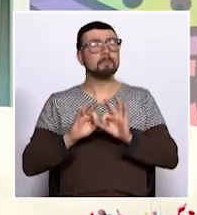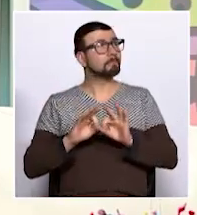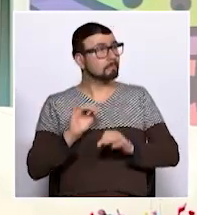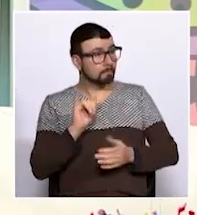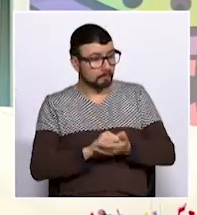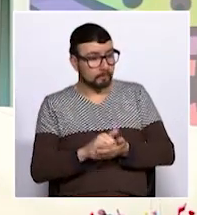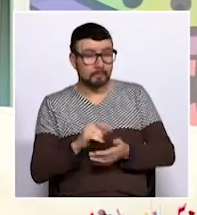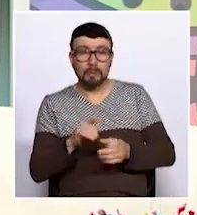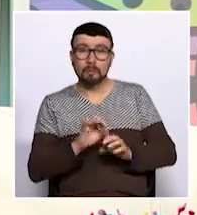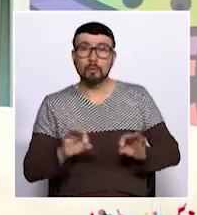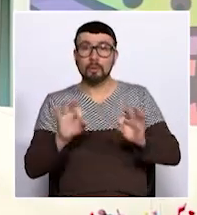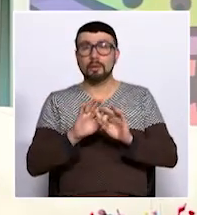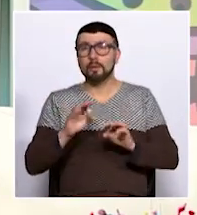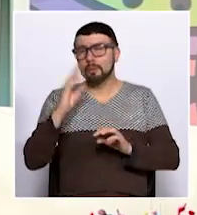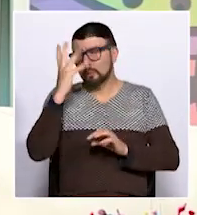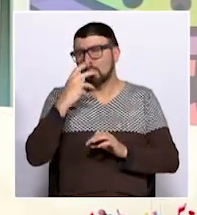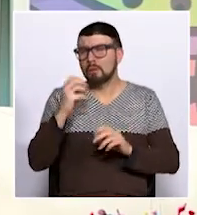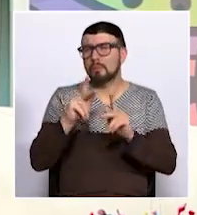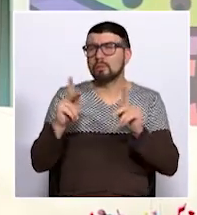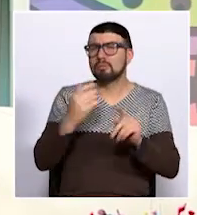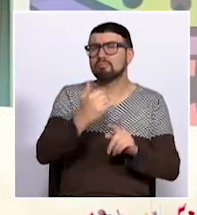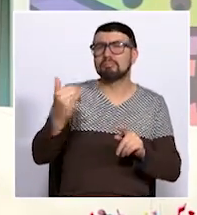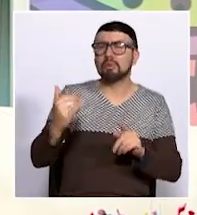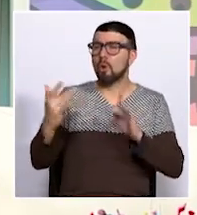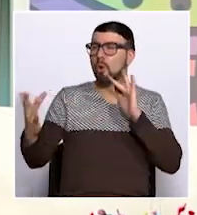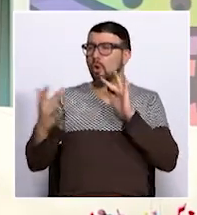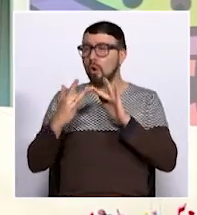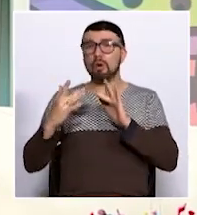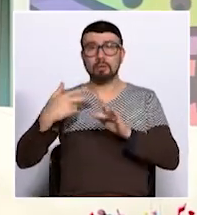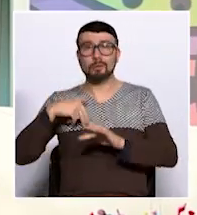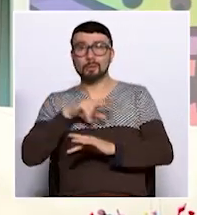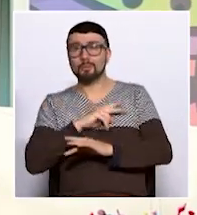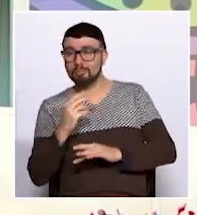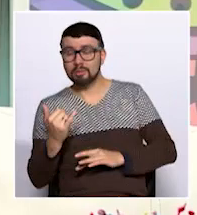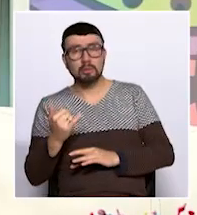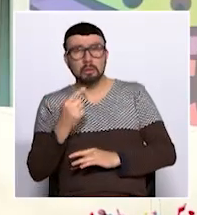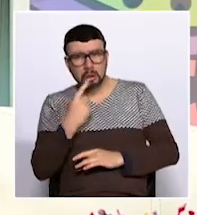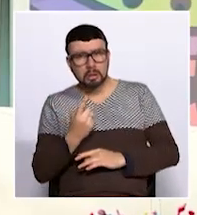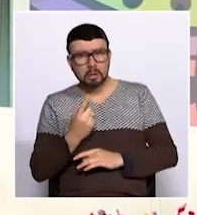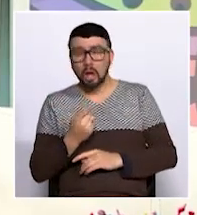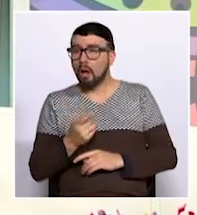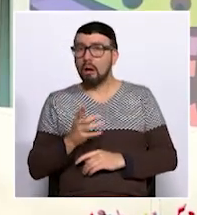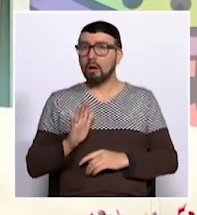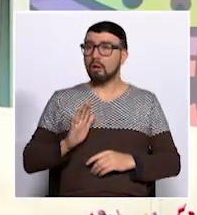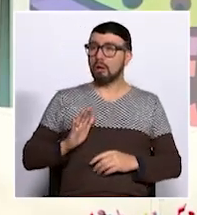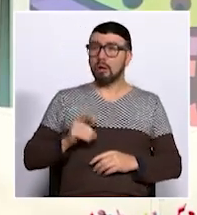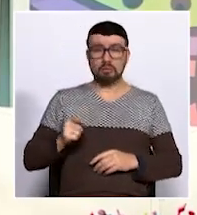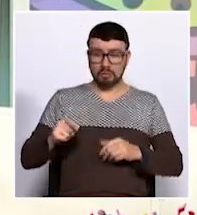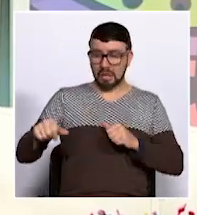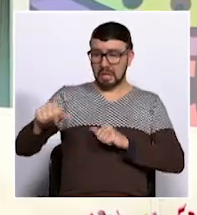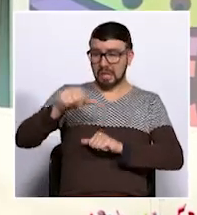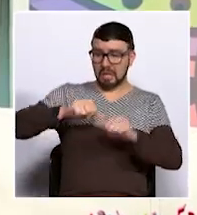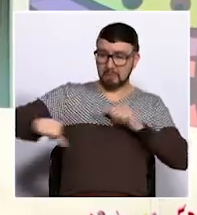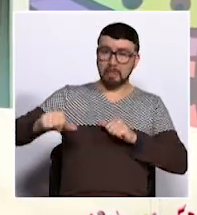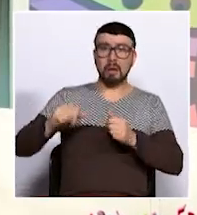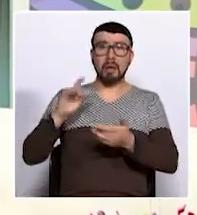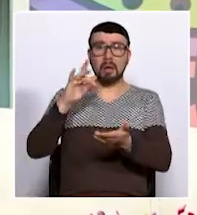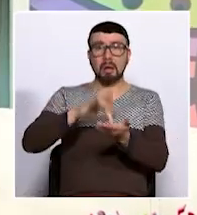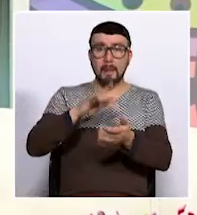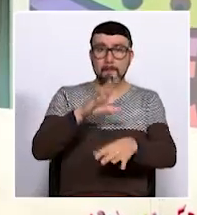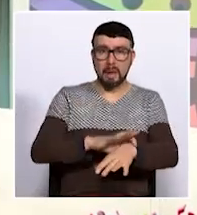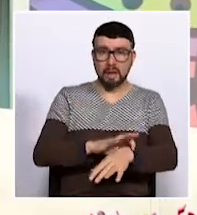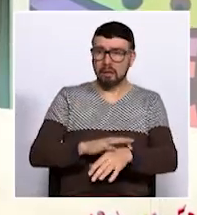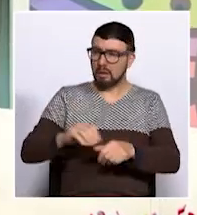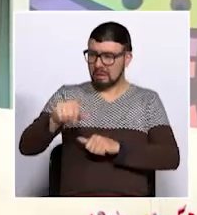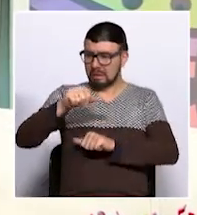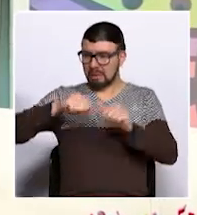personas estén en contacto con nosotros, porque como nosotros lo decimos, nosotros no buscamos que esto reemplace una consulta médica, pero sí